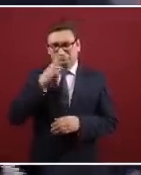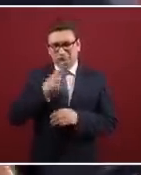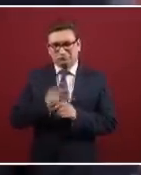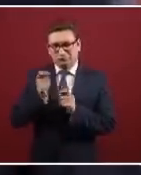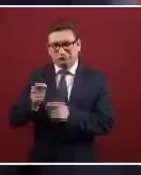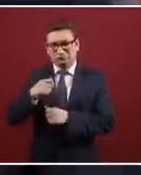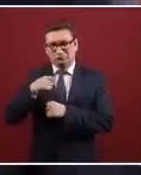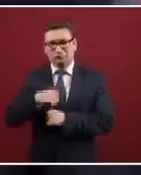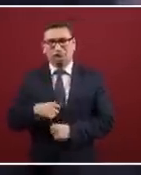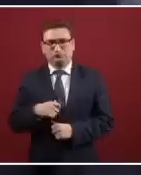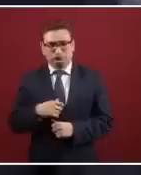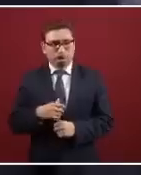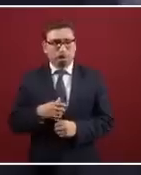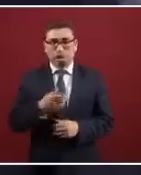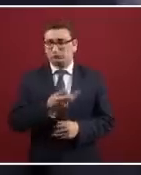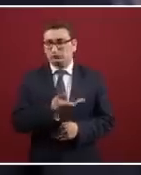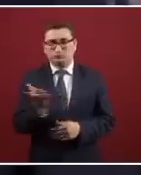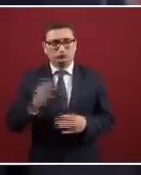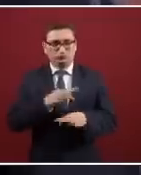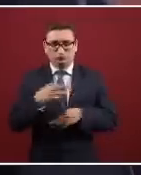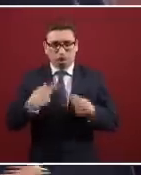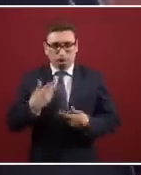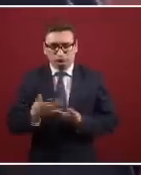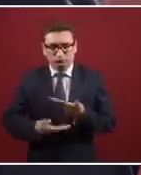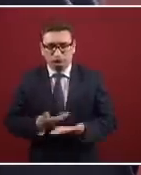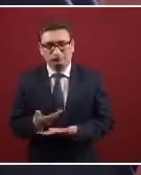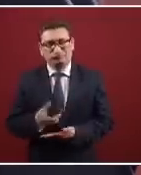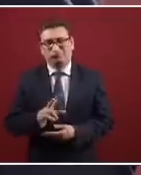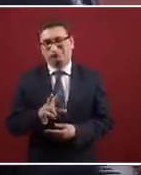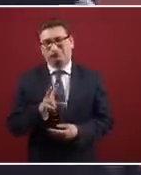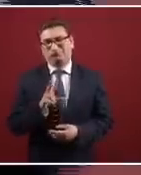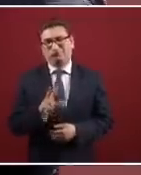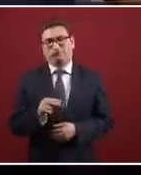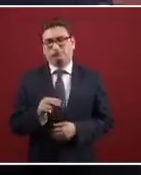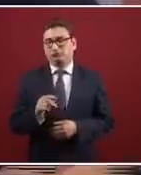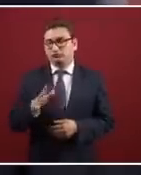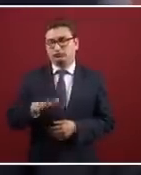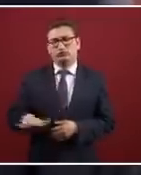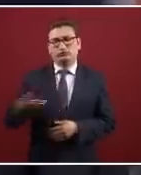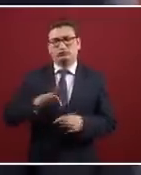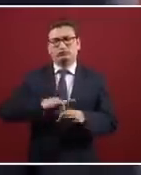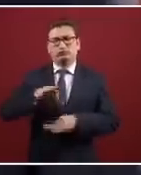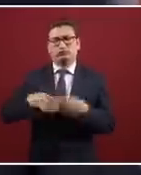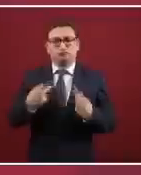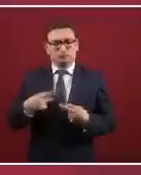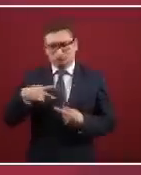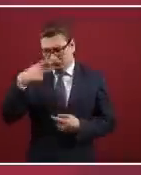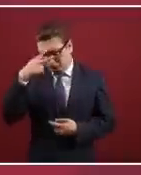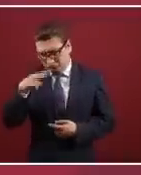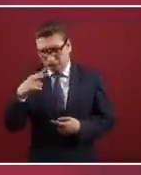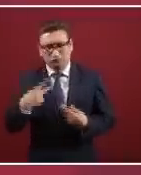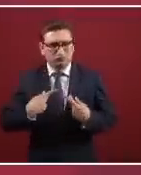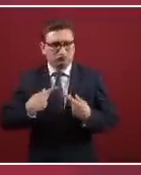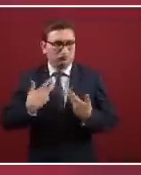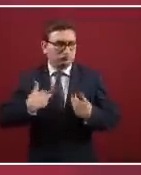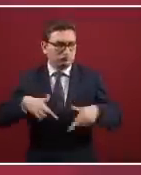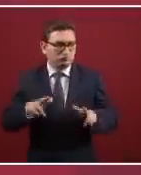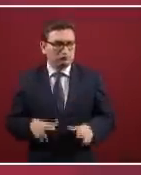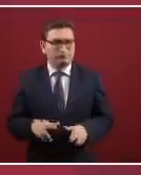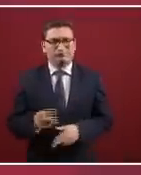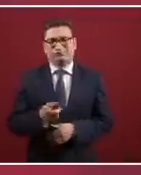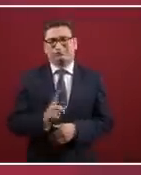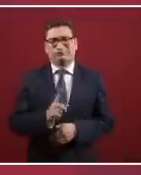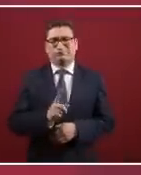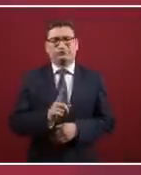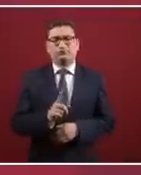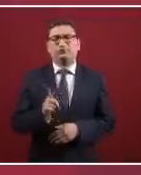ya no era servidor público, no era representante de todos los mexicanos, sino era